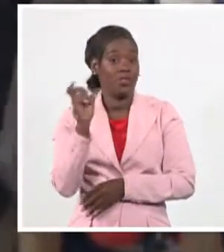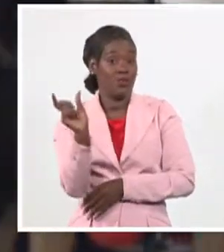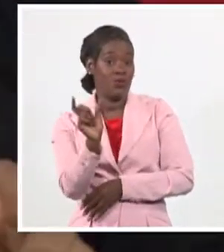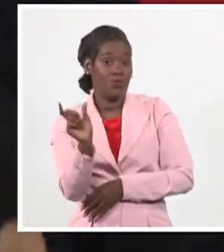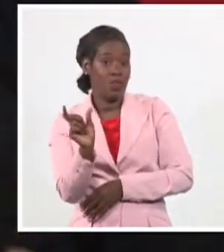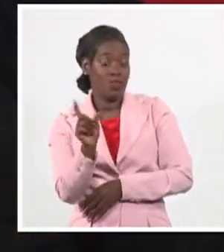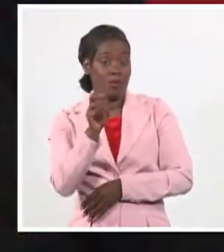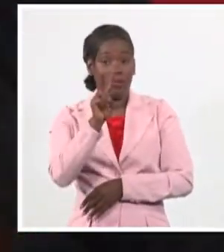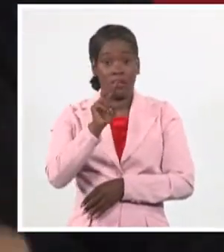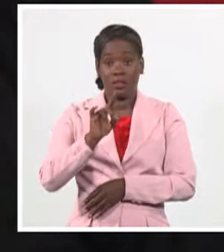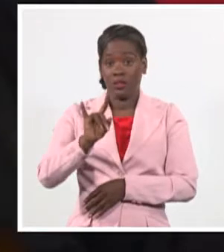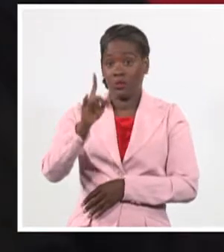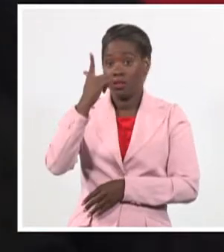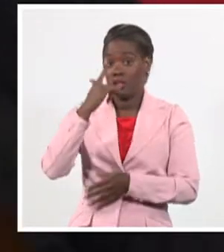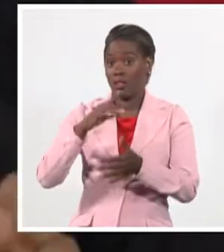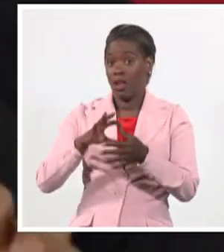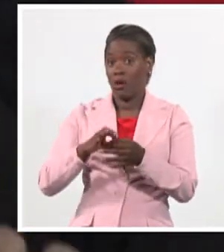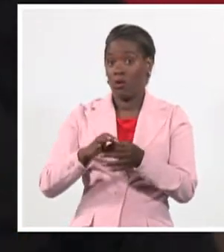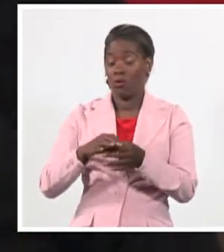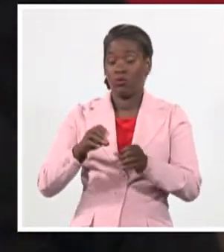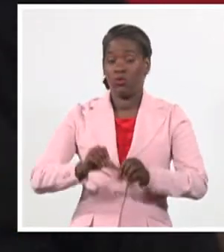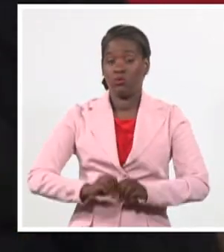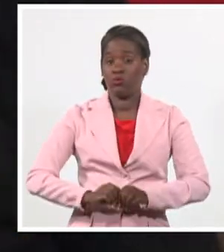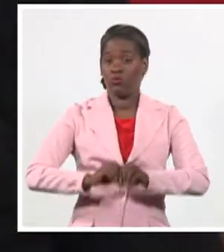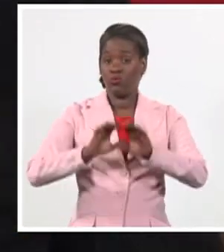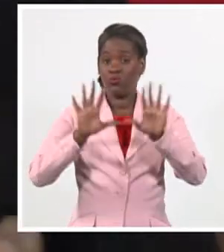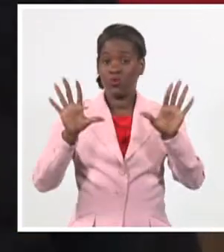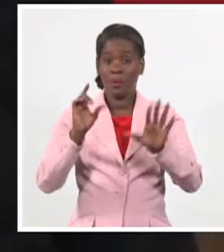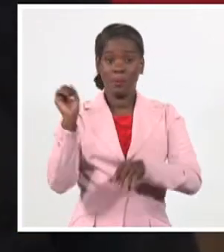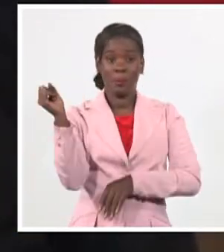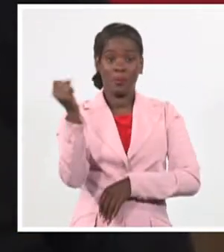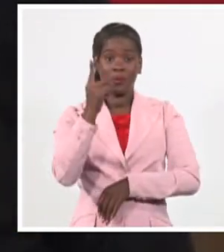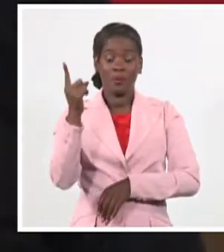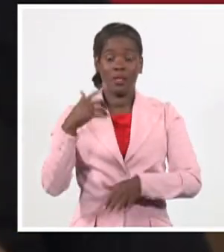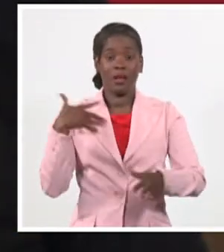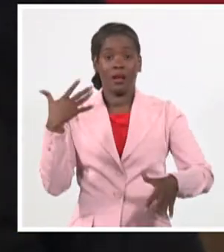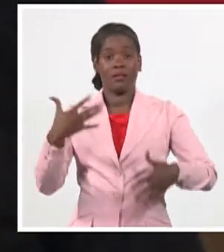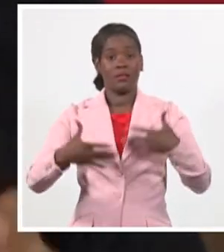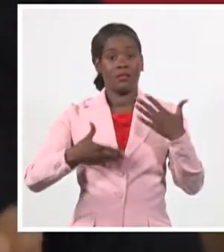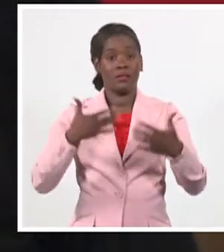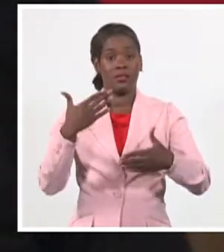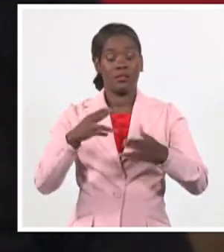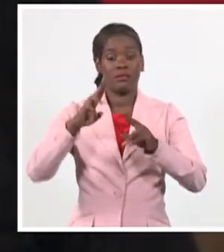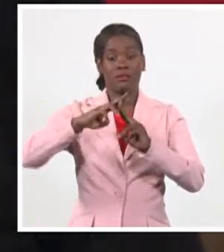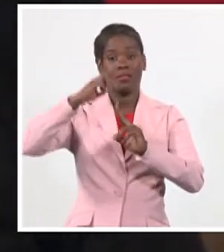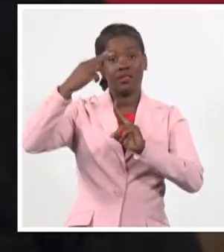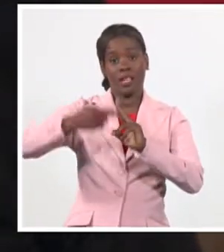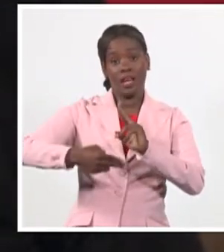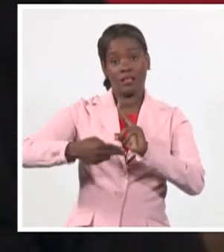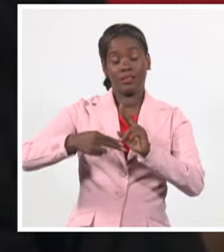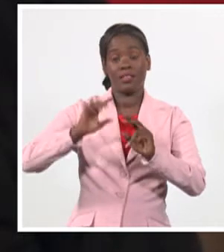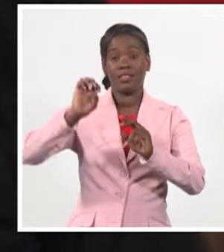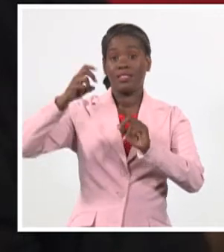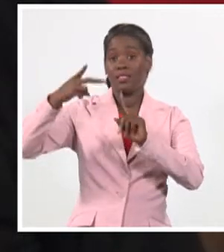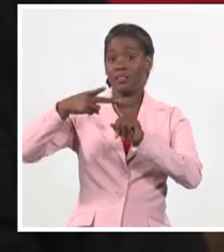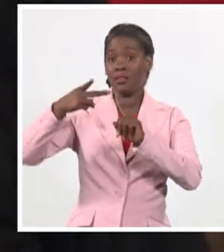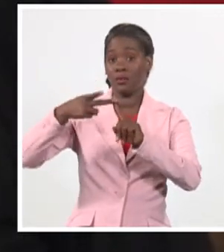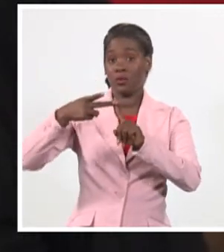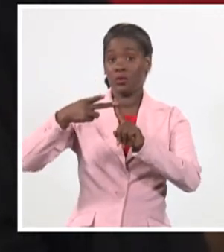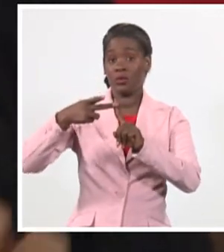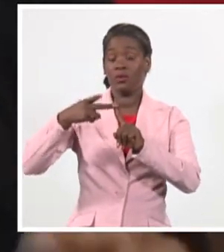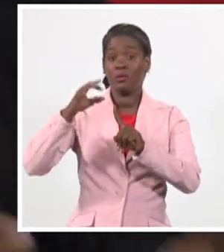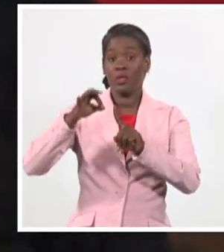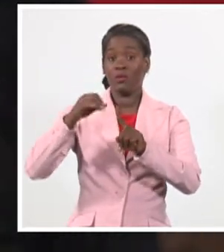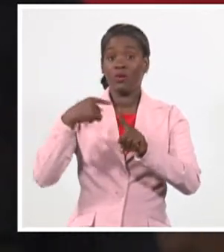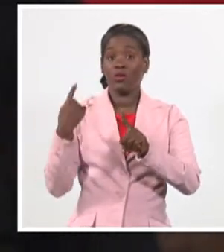de agosto fue el lanzamiento oficial en el Teresa Carreño. 28 de agosto fue el hermanamiento con la Colmenita de